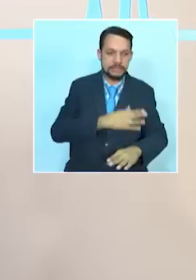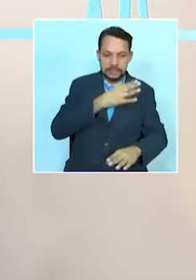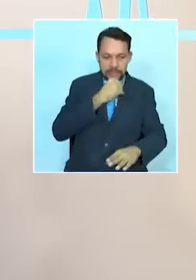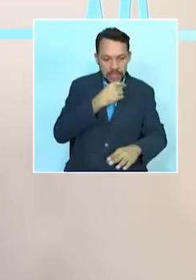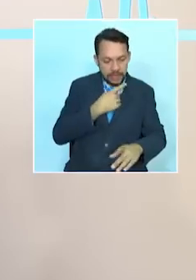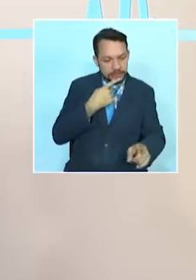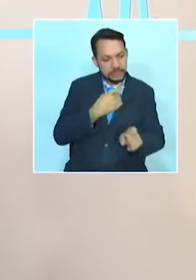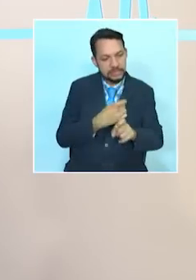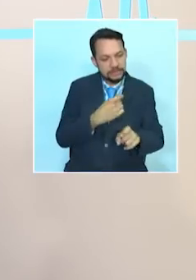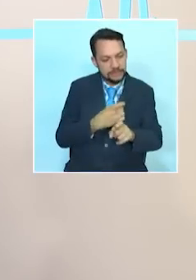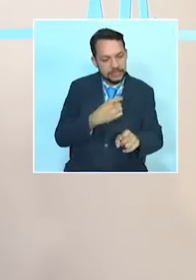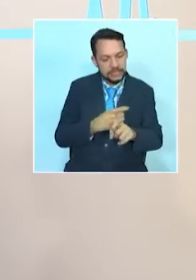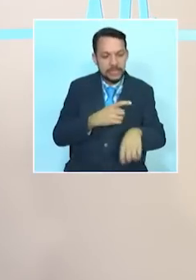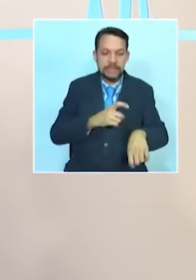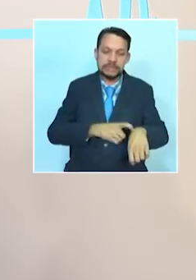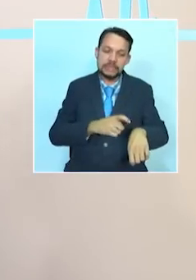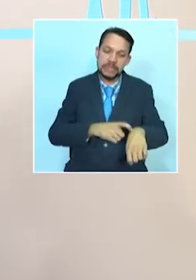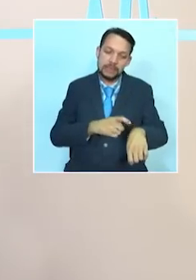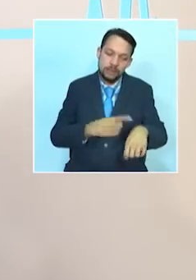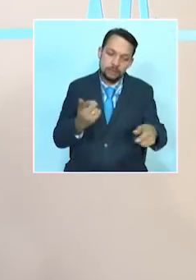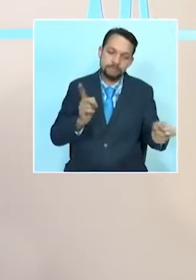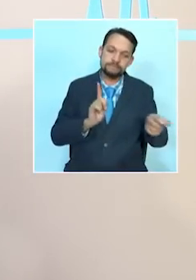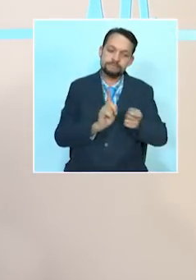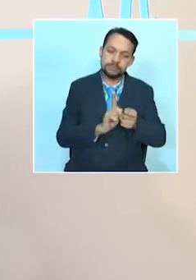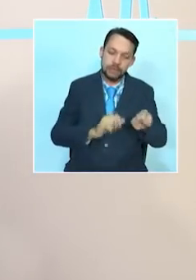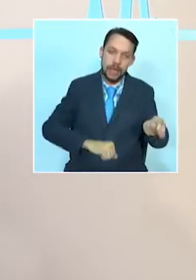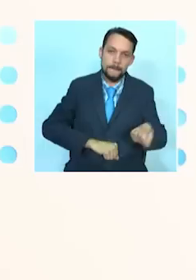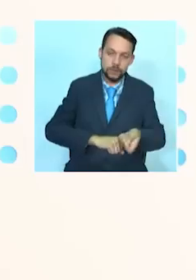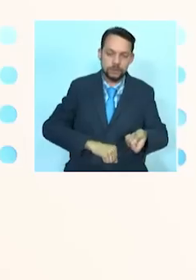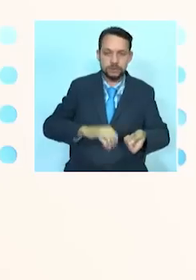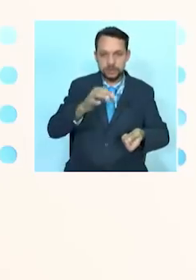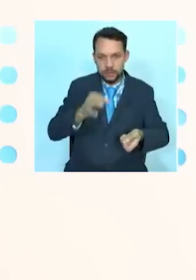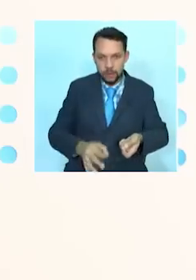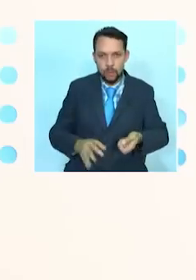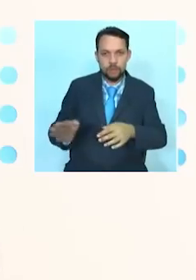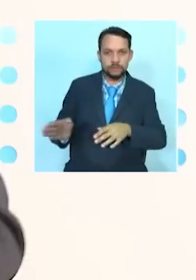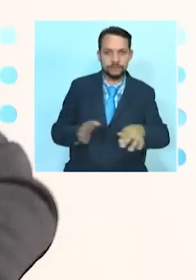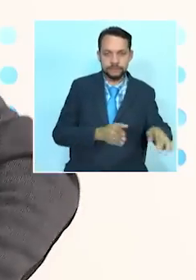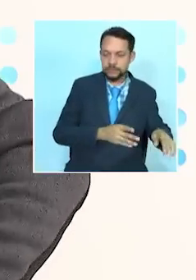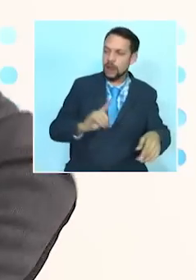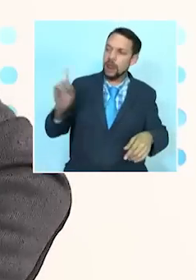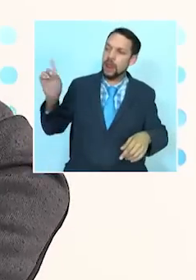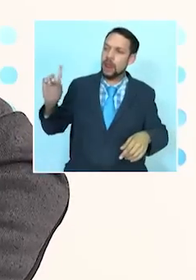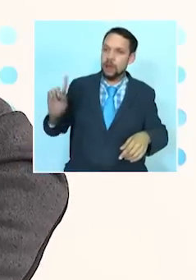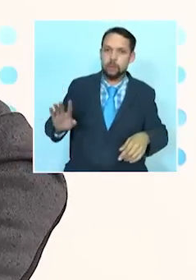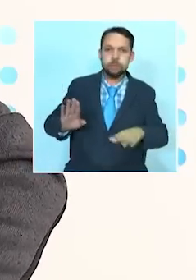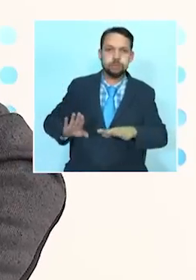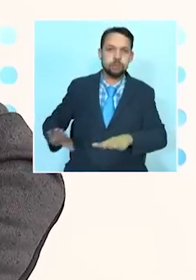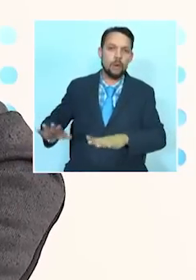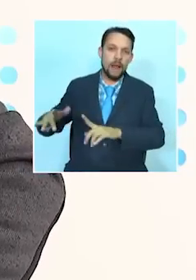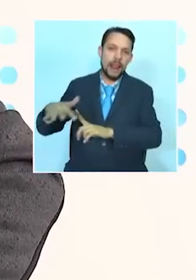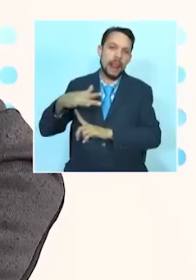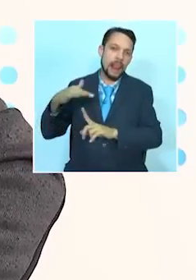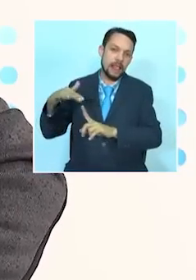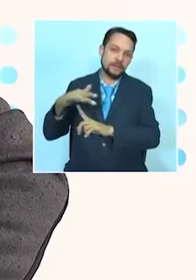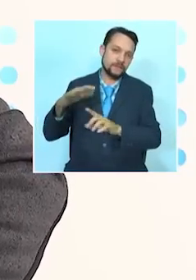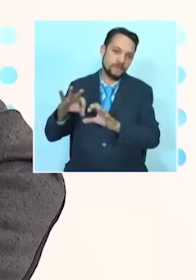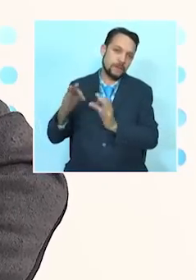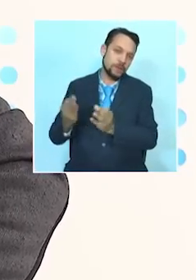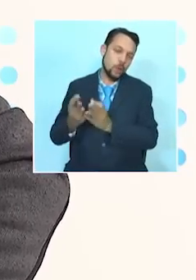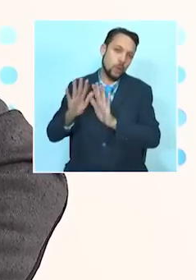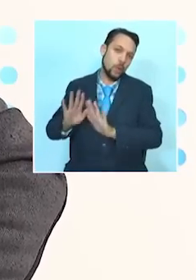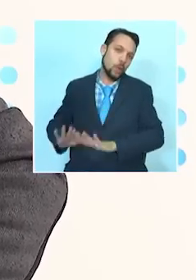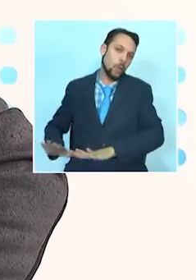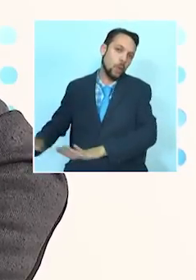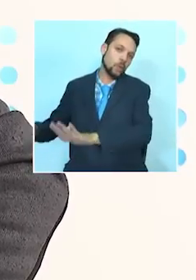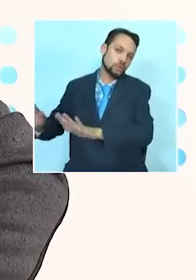eh cuando se requiera el apoyo ahí estaremos Claro que sí Además está pasando usted por una situación familiar complicada pero